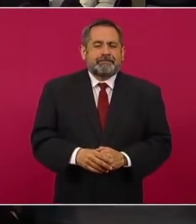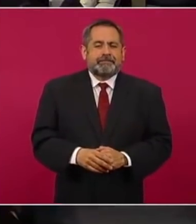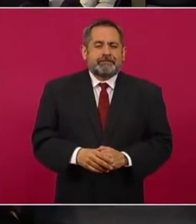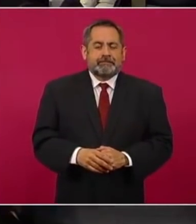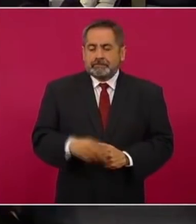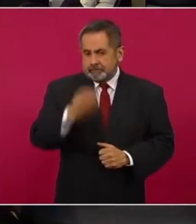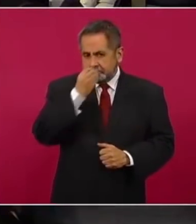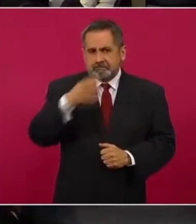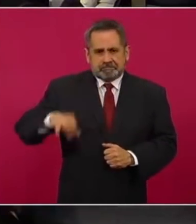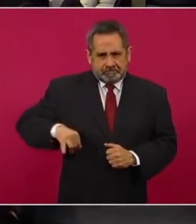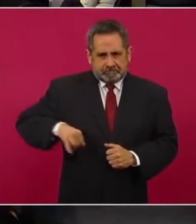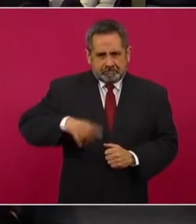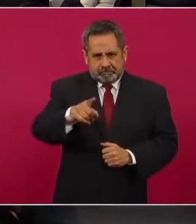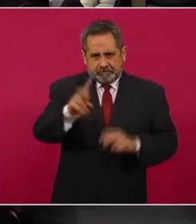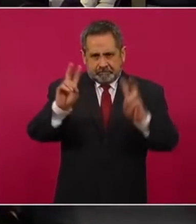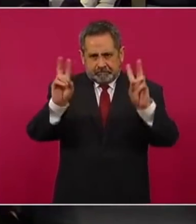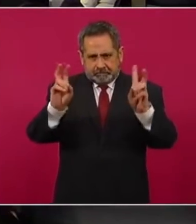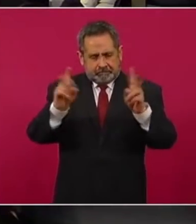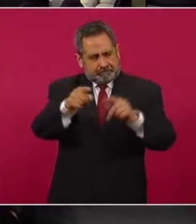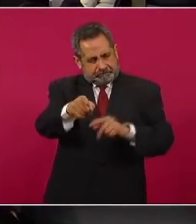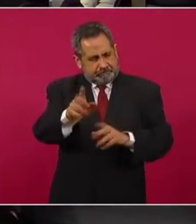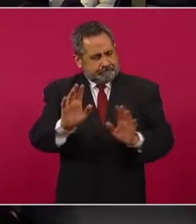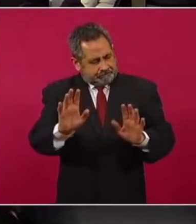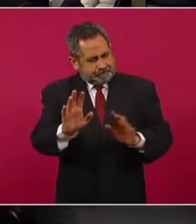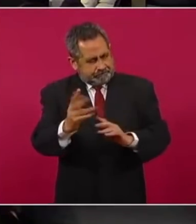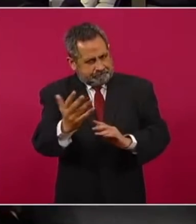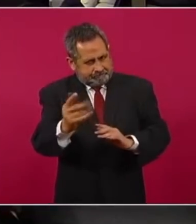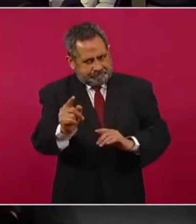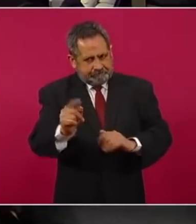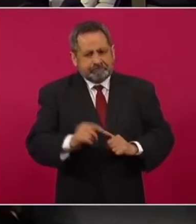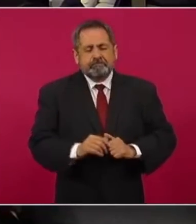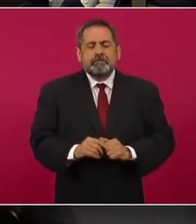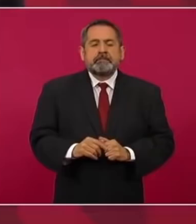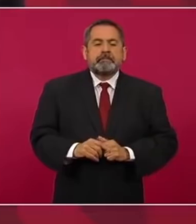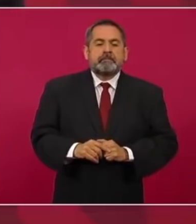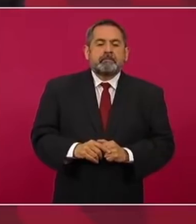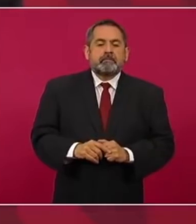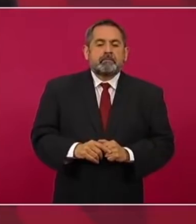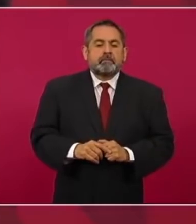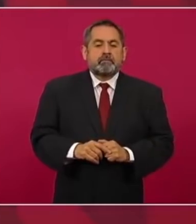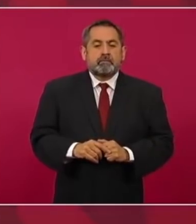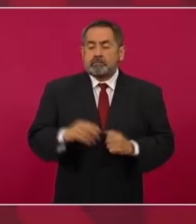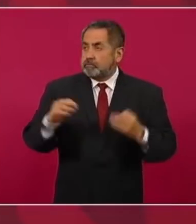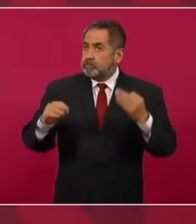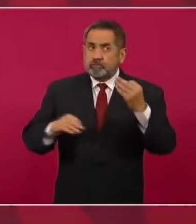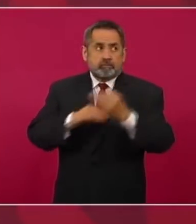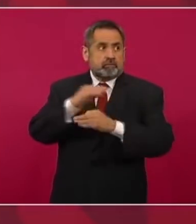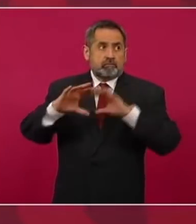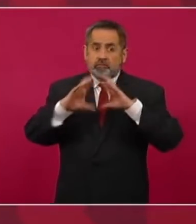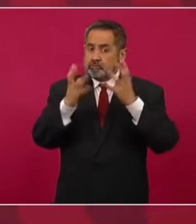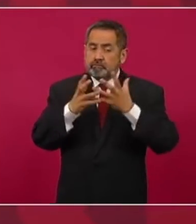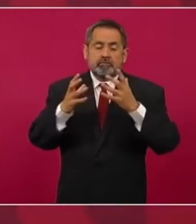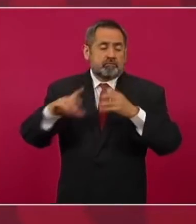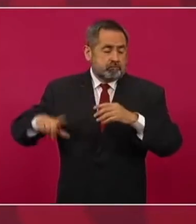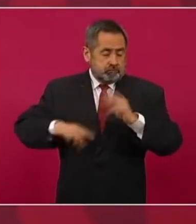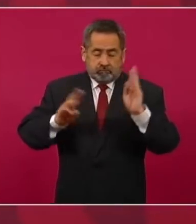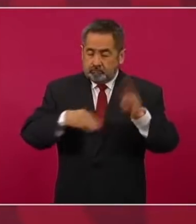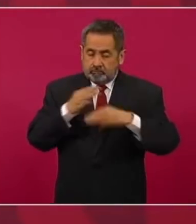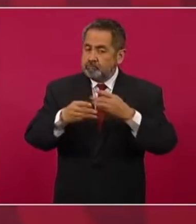Porque es interesante el tema para todos los gobiernos